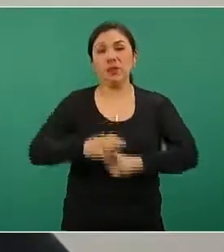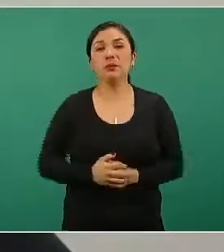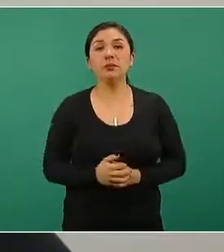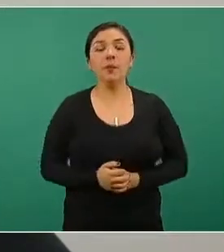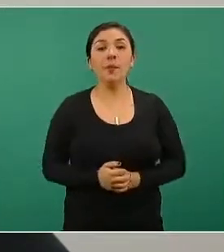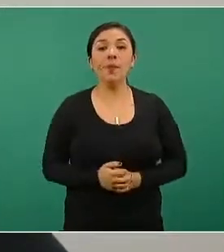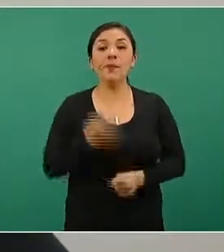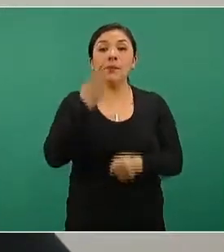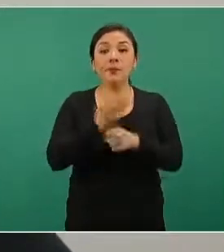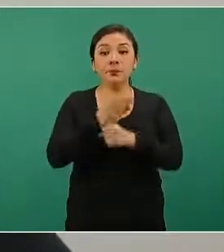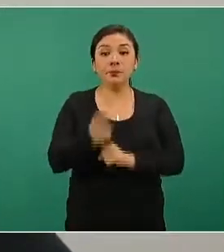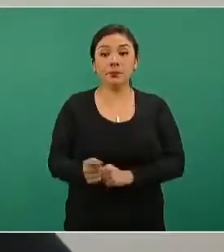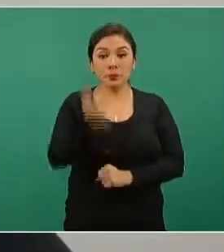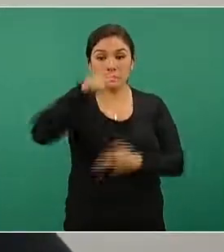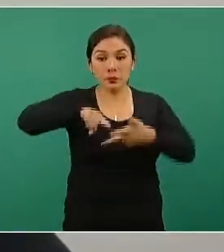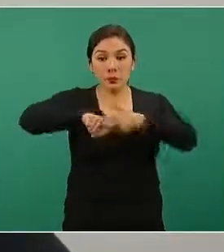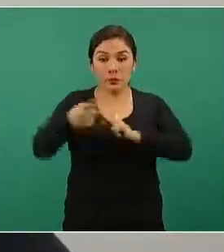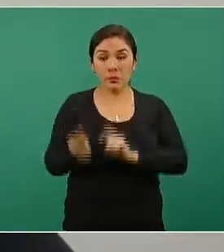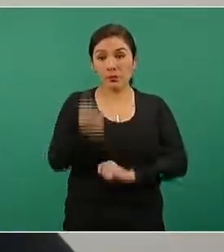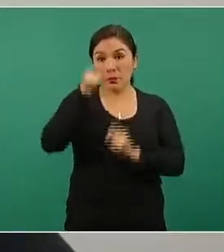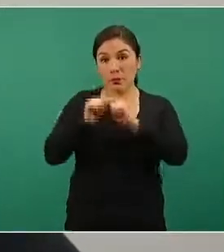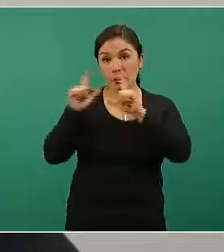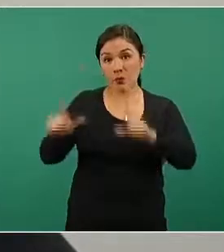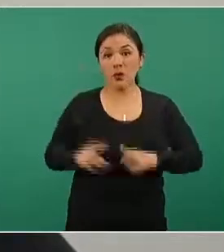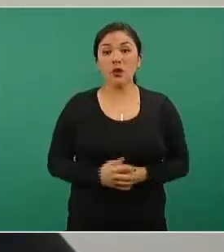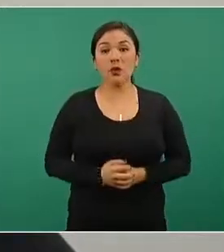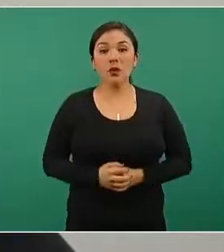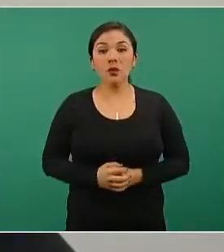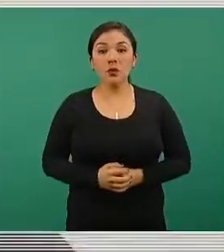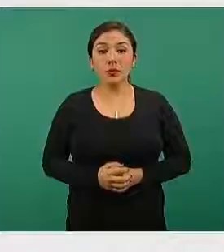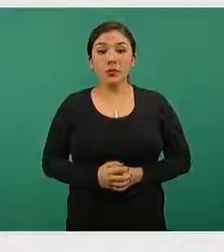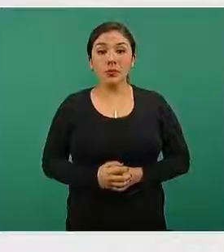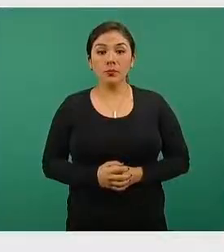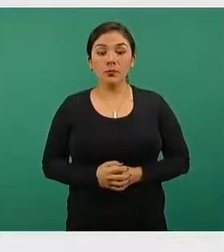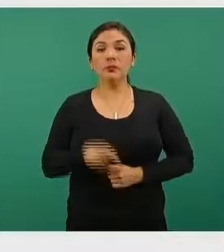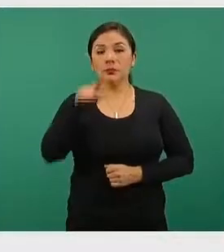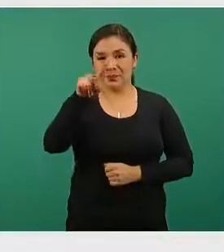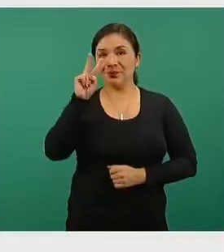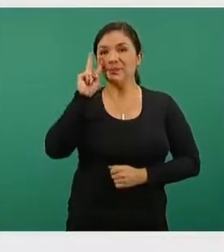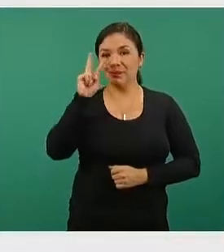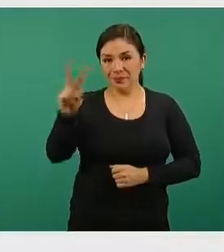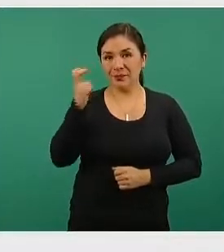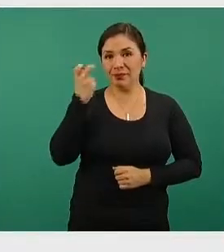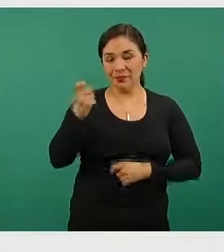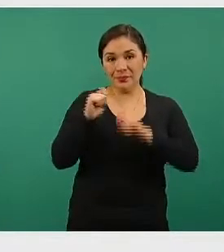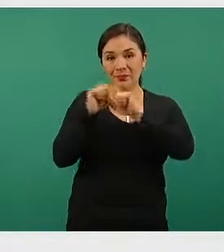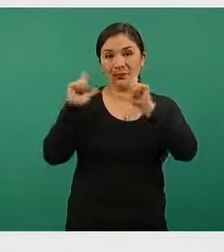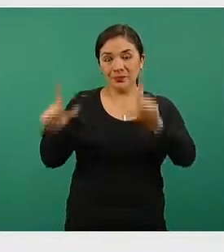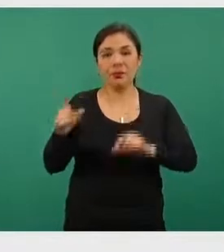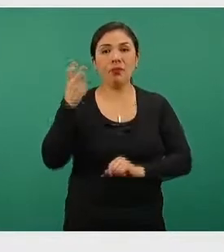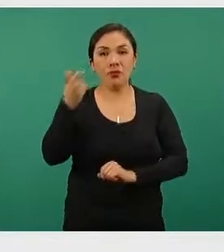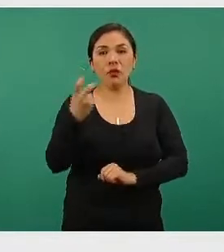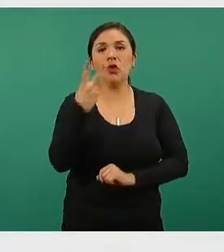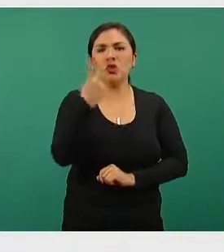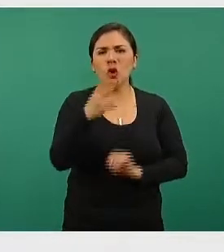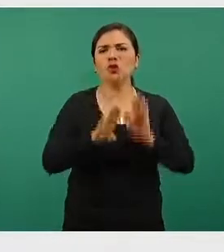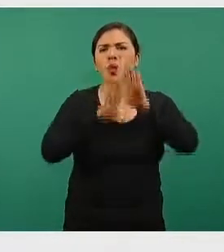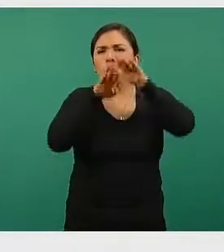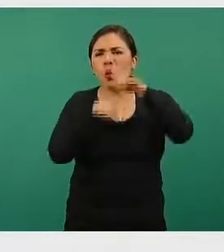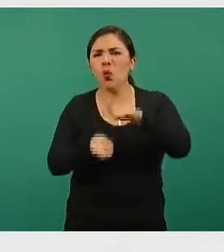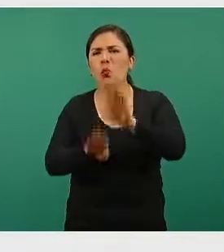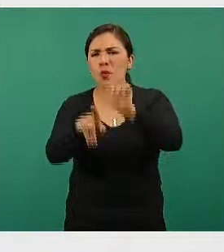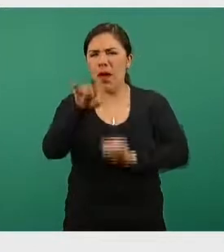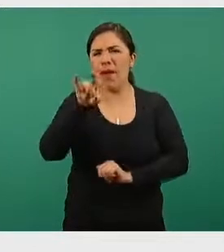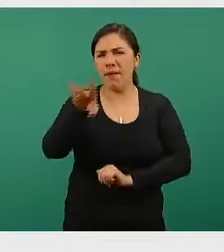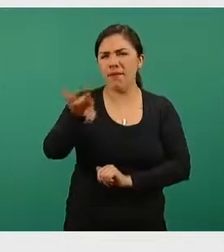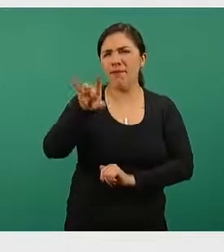iniciar con nuestra primera diapositiva. La estamos viendo de seguro ya en pantalla. Son estas dos curvas que ustedes ya